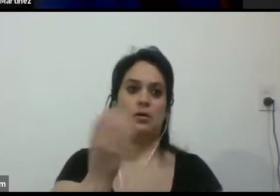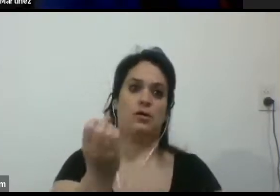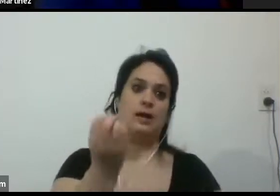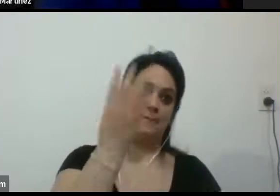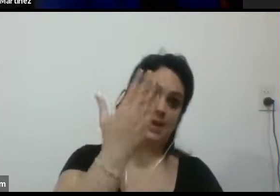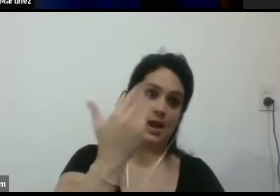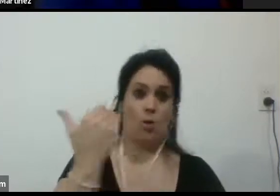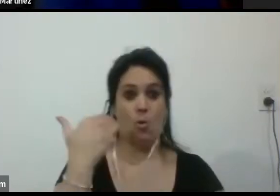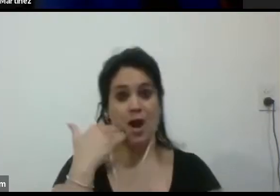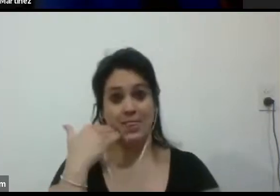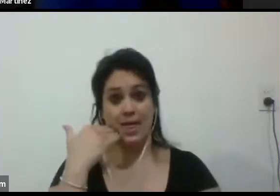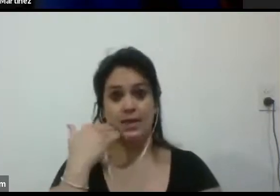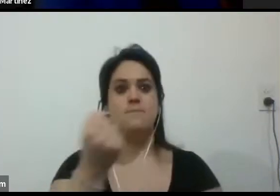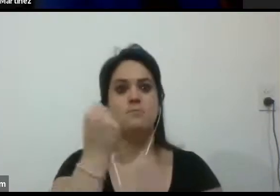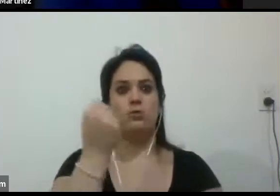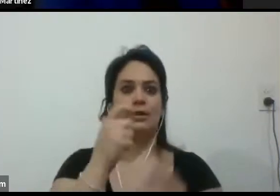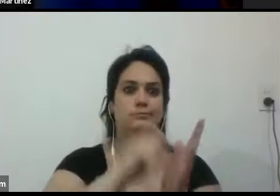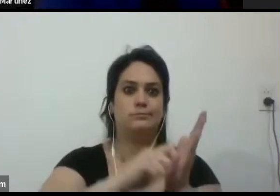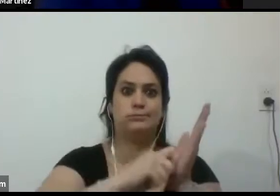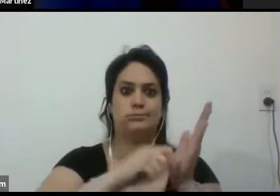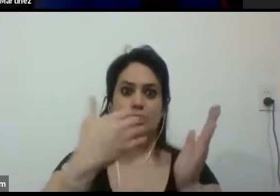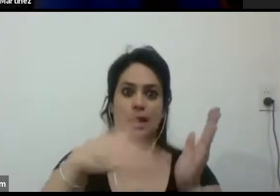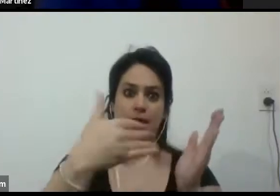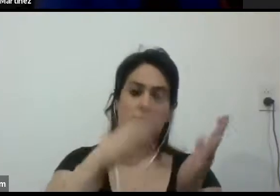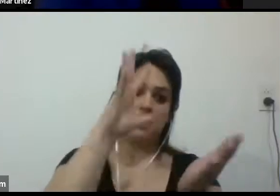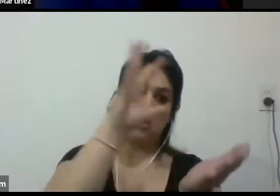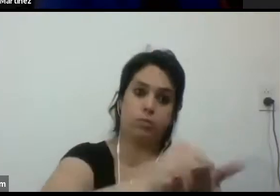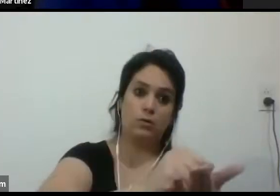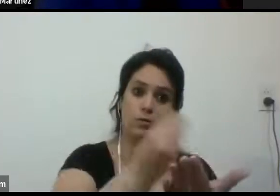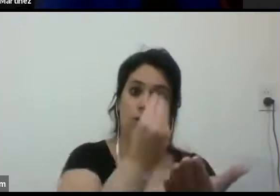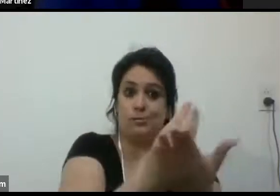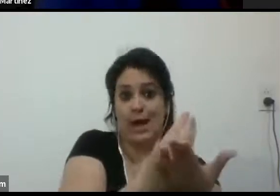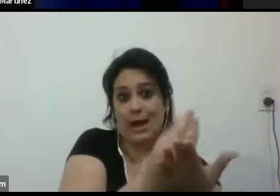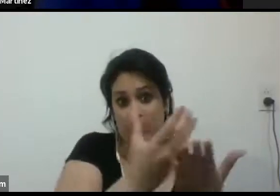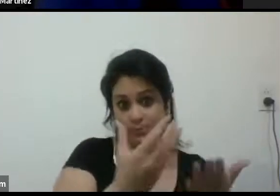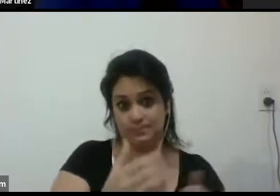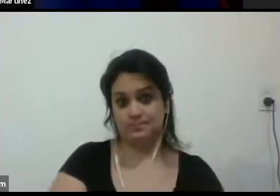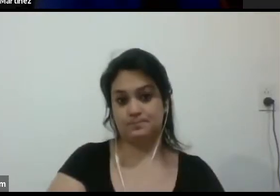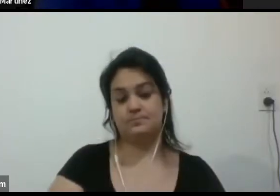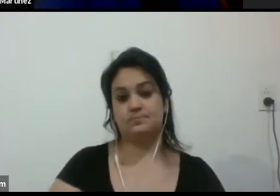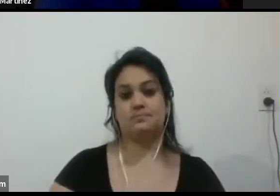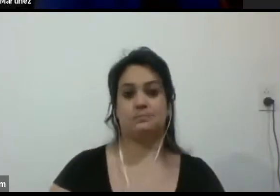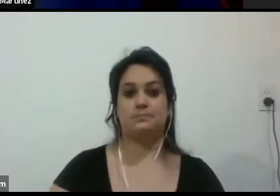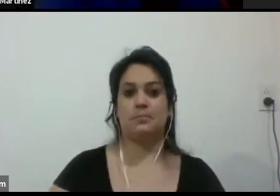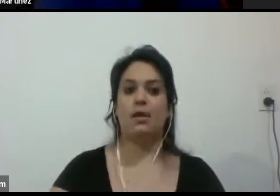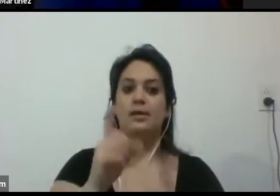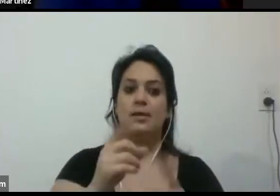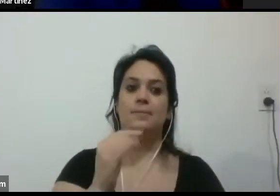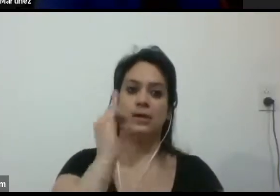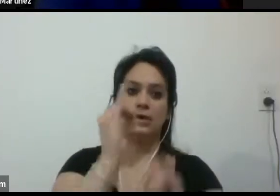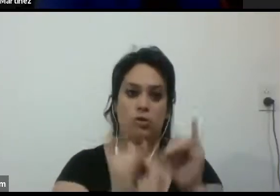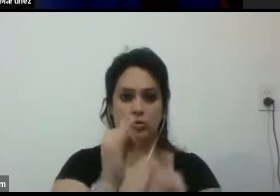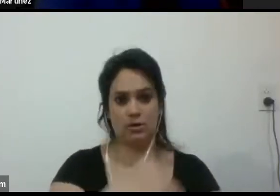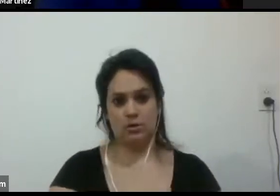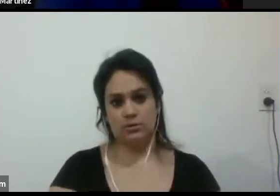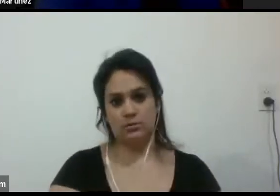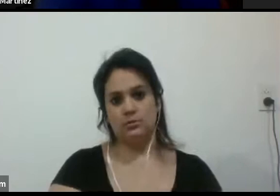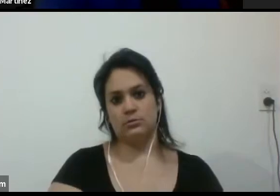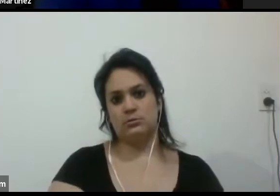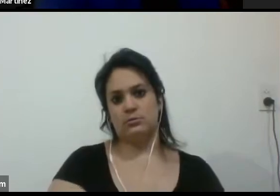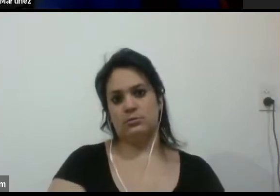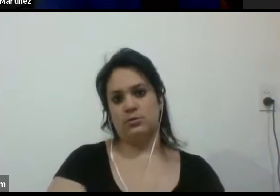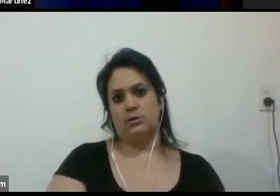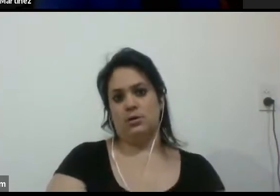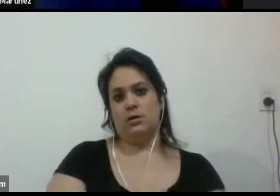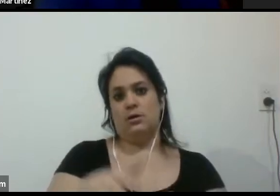tarde bueno cuidar justamente va a ser la inscripción además te tengo que comentar y les tengo que comentar a todos una novedad